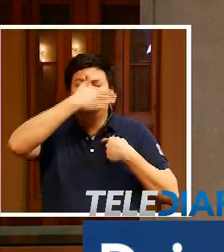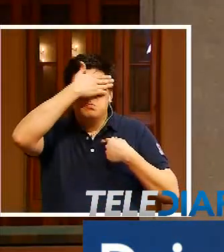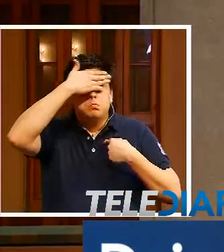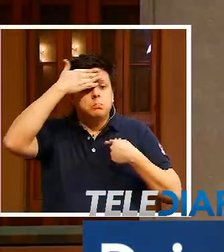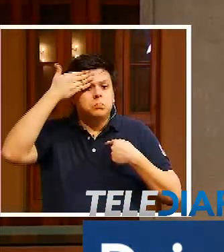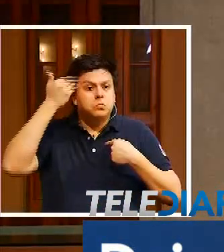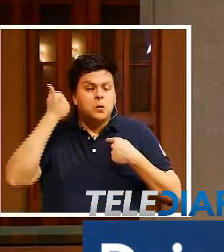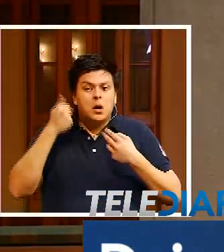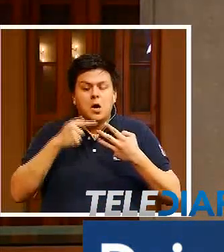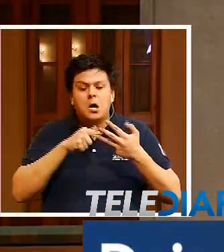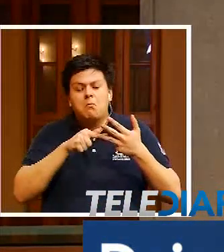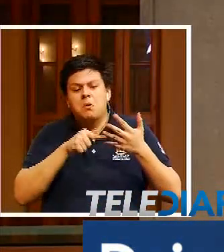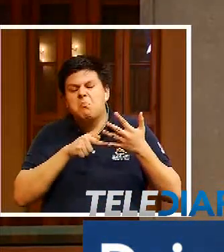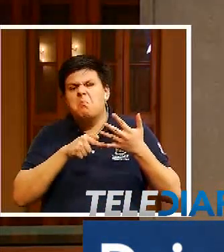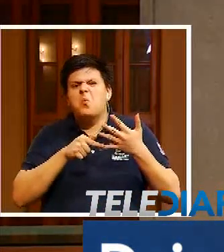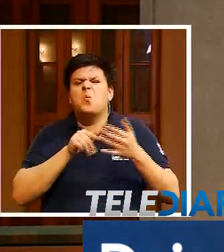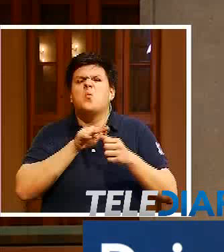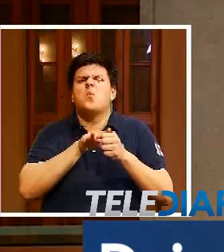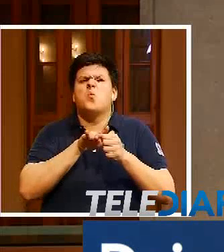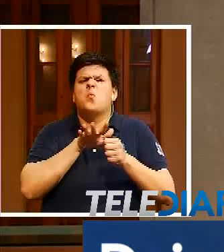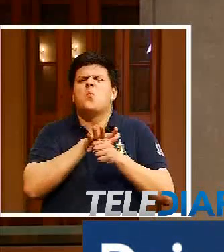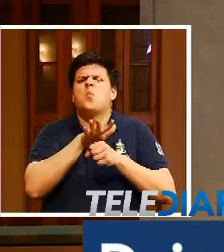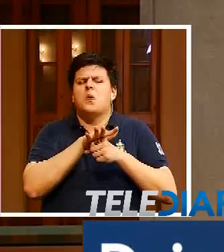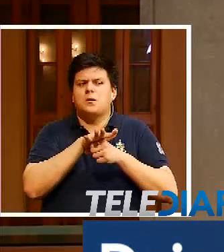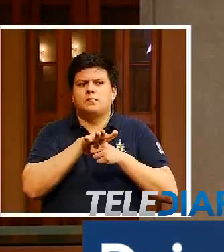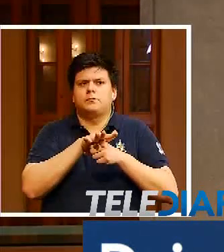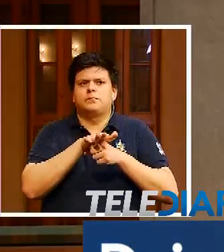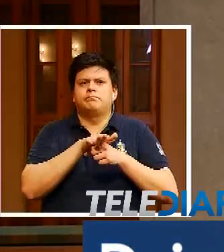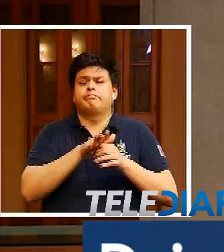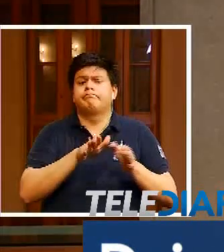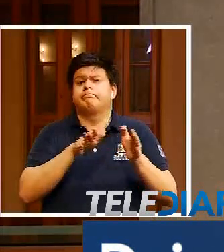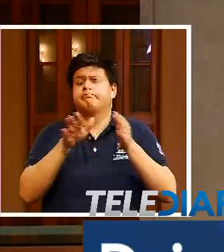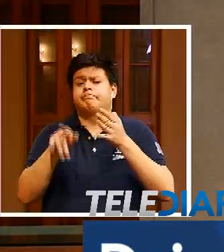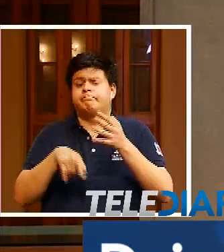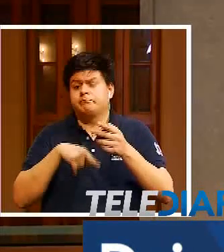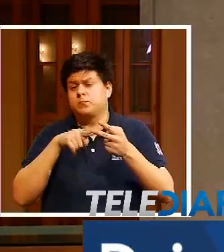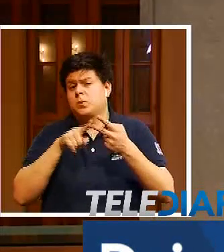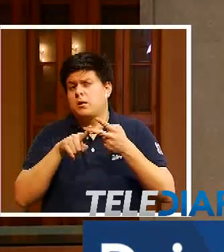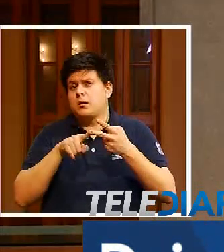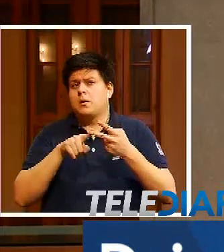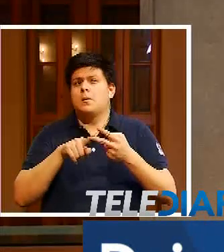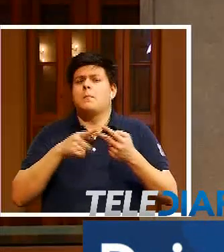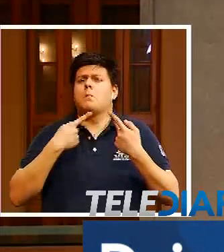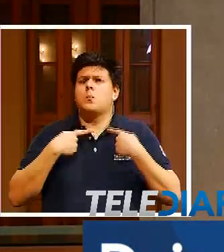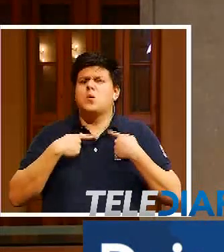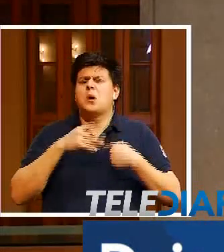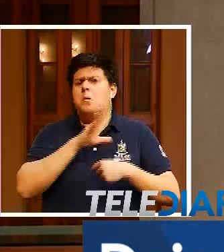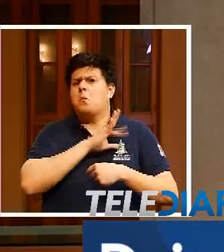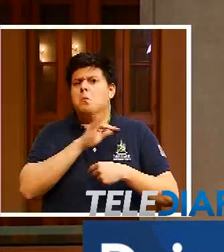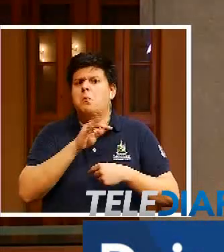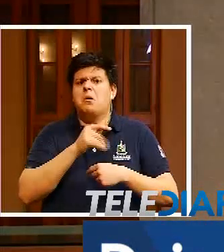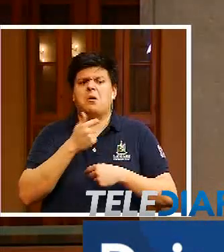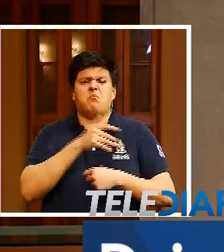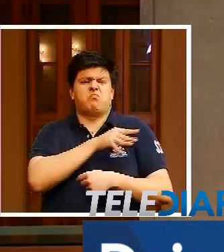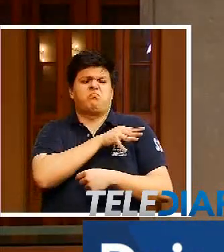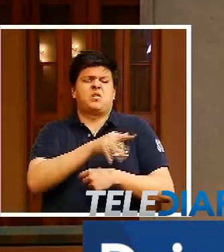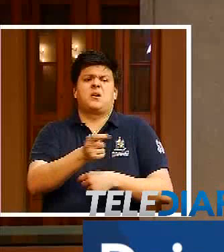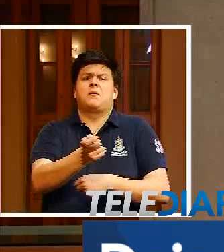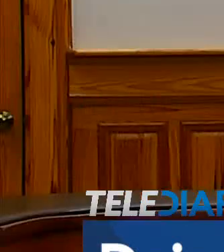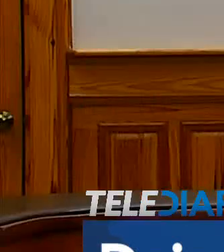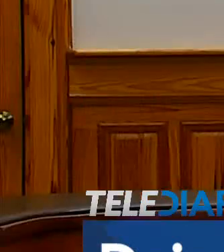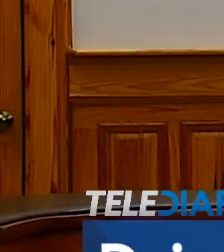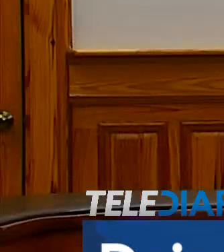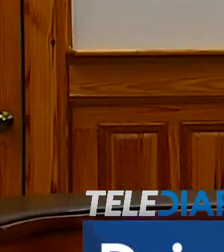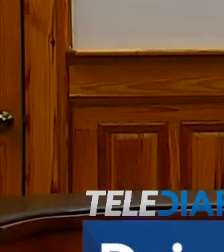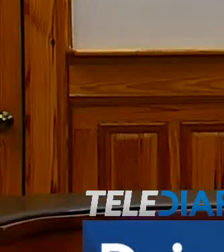licenciada. Sí, porque apenas no lo vemos, apenas no lo vemos, Luis García, y ¿qué le he preguntado a usted? ¿Ya le dio